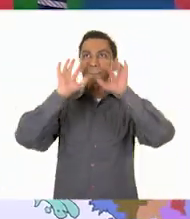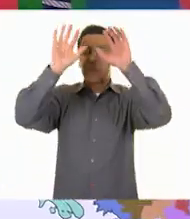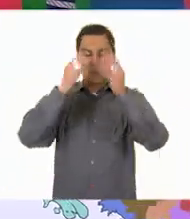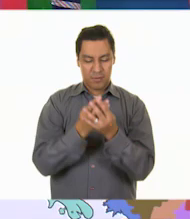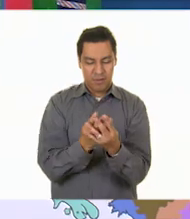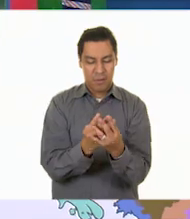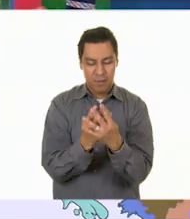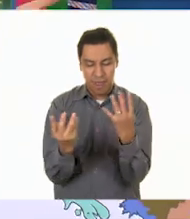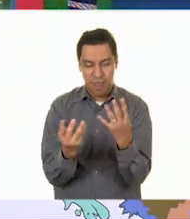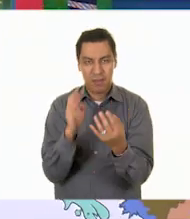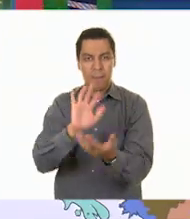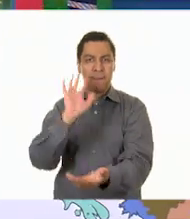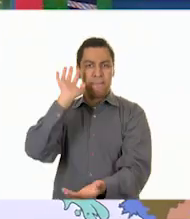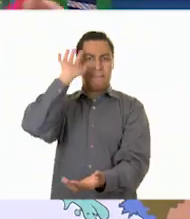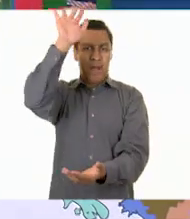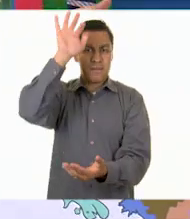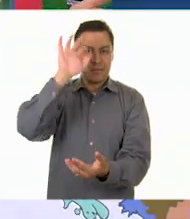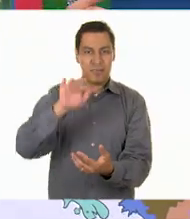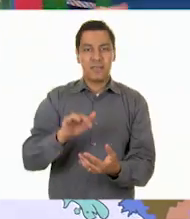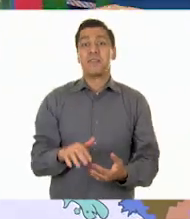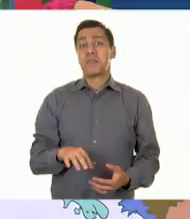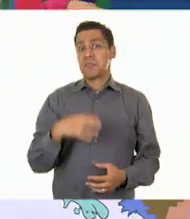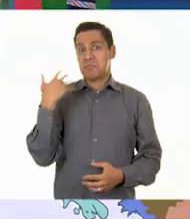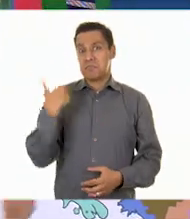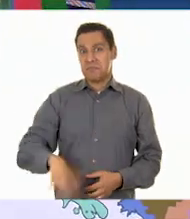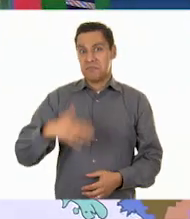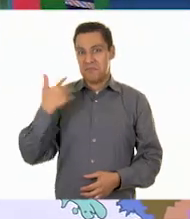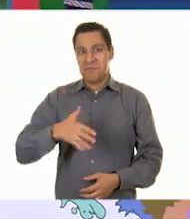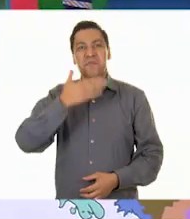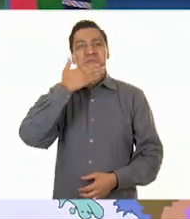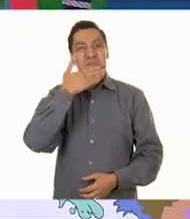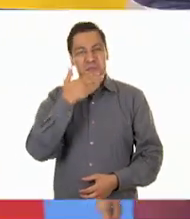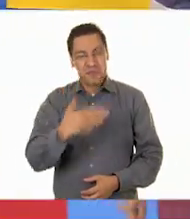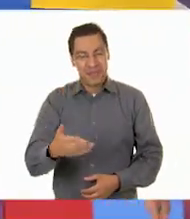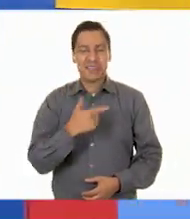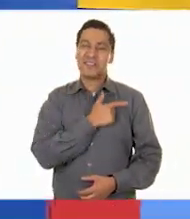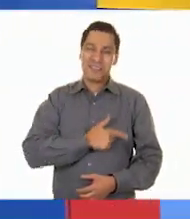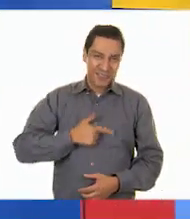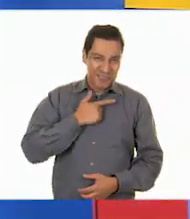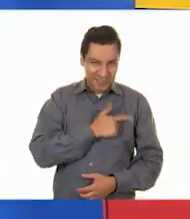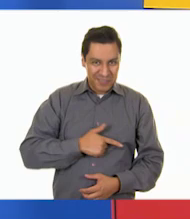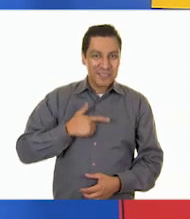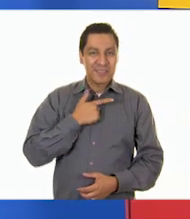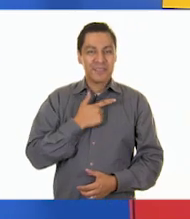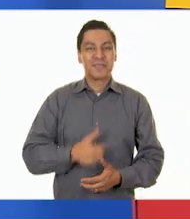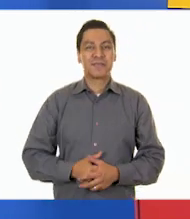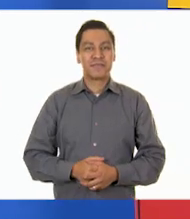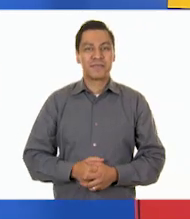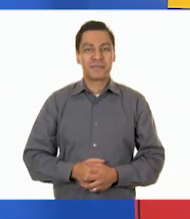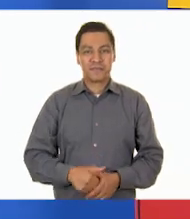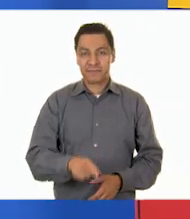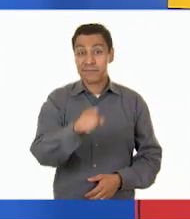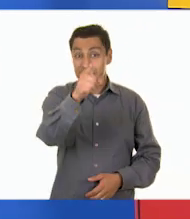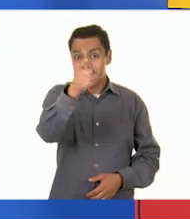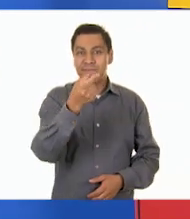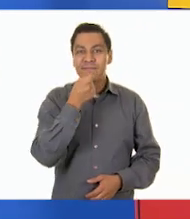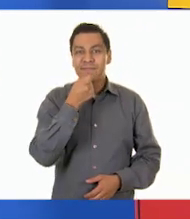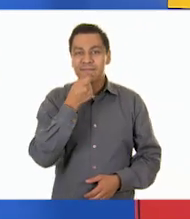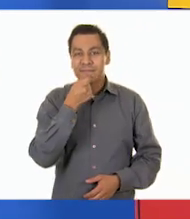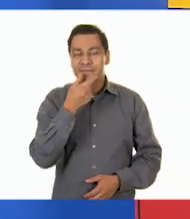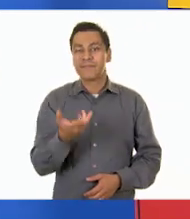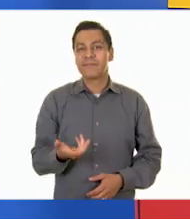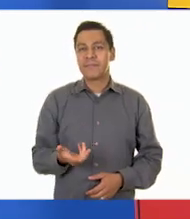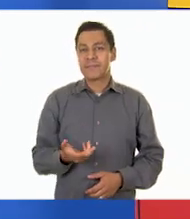bueno resultó también ser muy buena para la pista como ella declara mucho gusto niñas y niñas recuerden que las